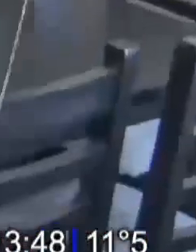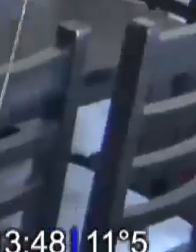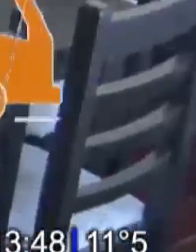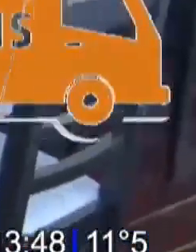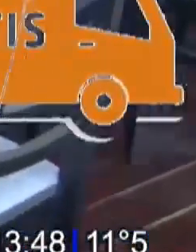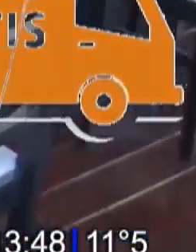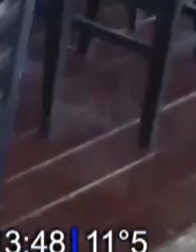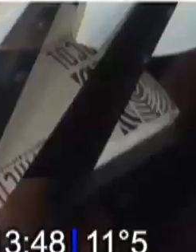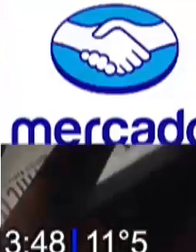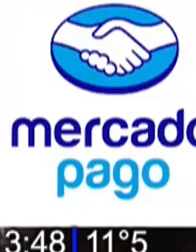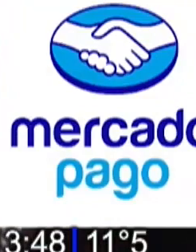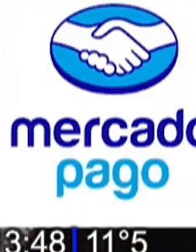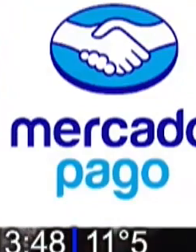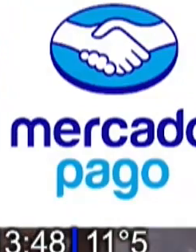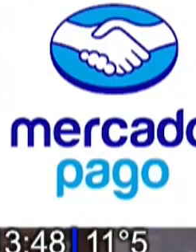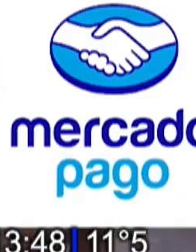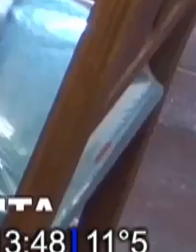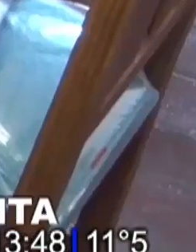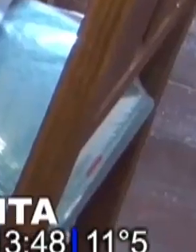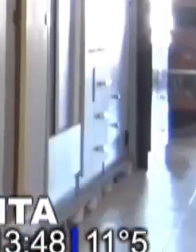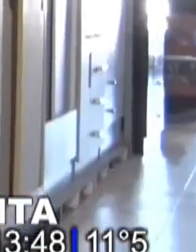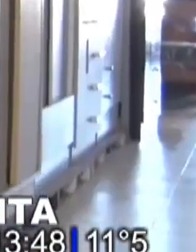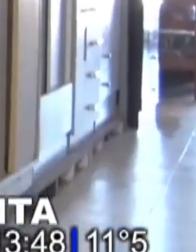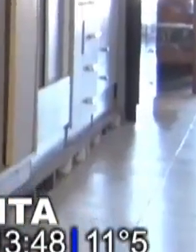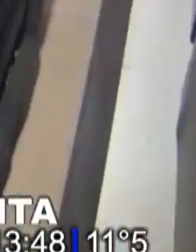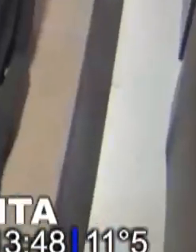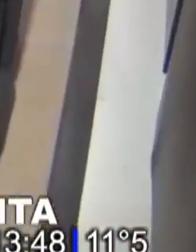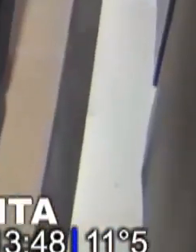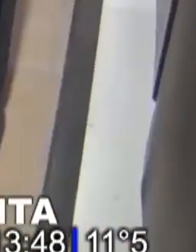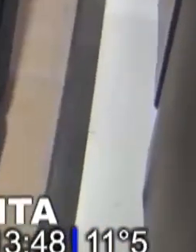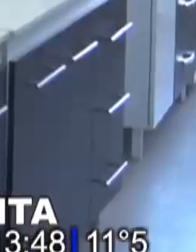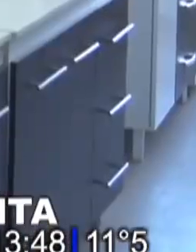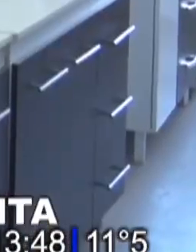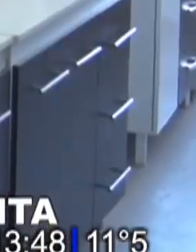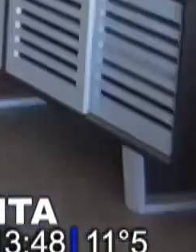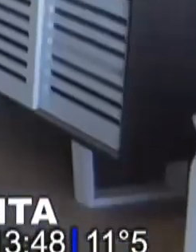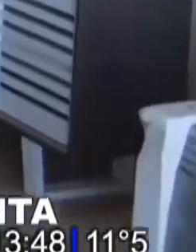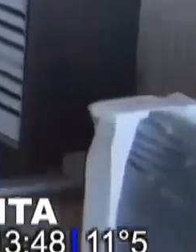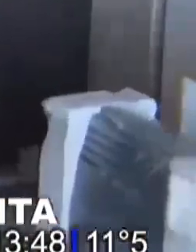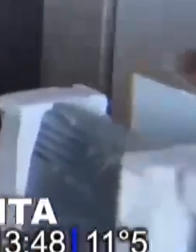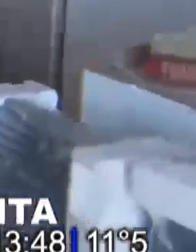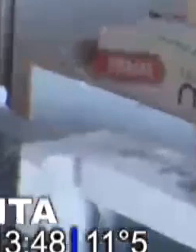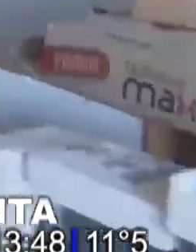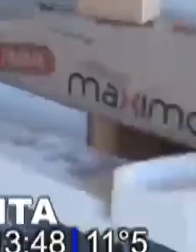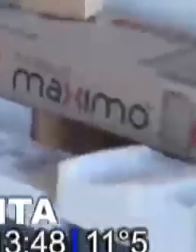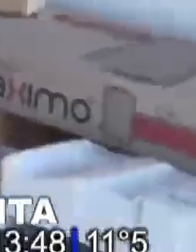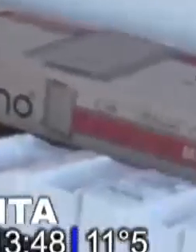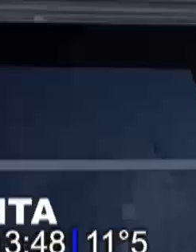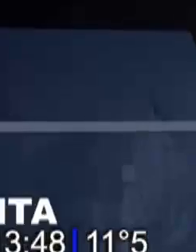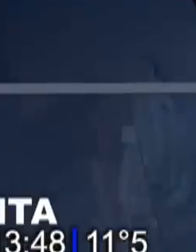provincia de San Luis. Recibimos todos los medios de pago. RAI Muebles, Manzana 123, Lote 10, Centro Comercial La